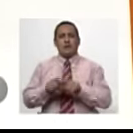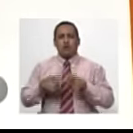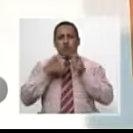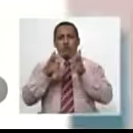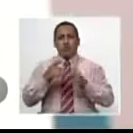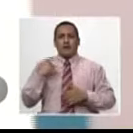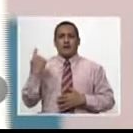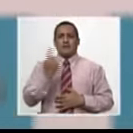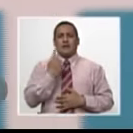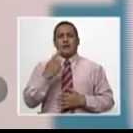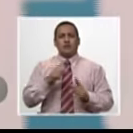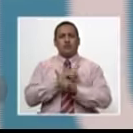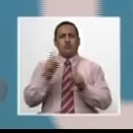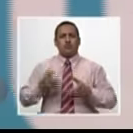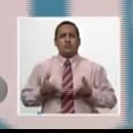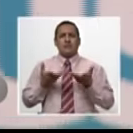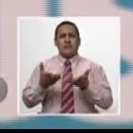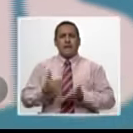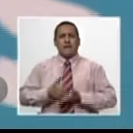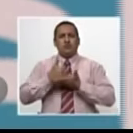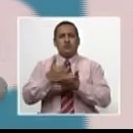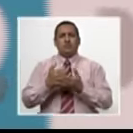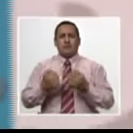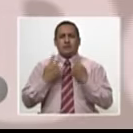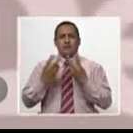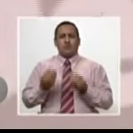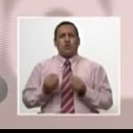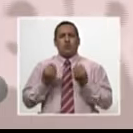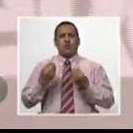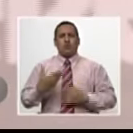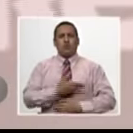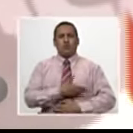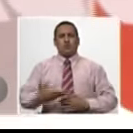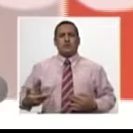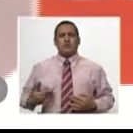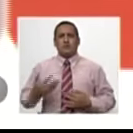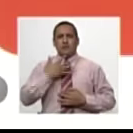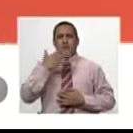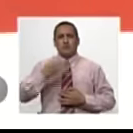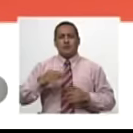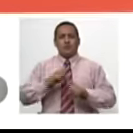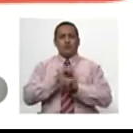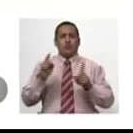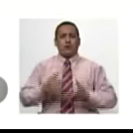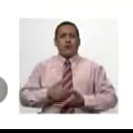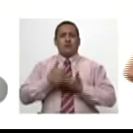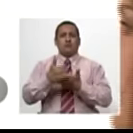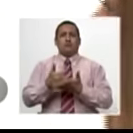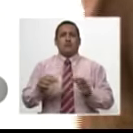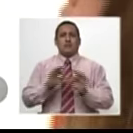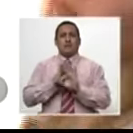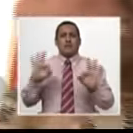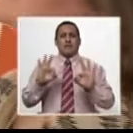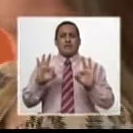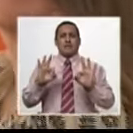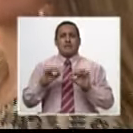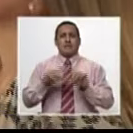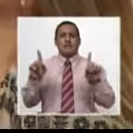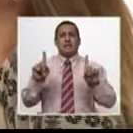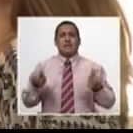Contraloría no se da abasto para tener claro, también... Claro, y efectivamente ni se da abasto, ni